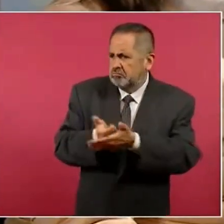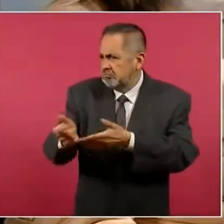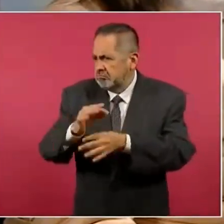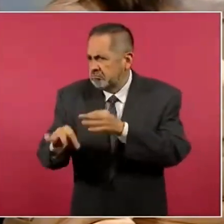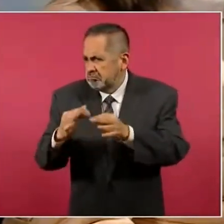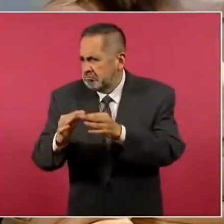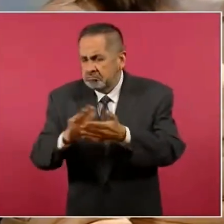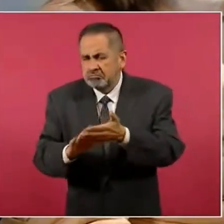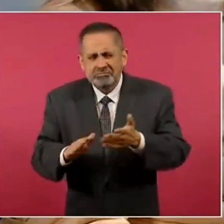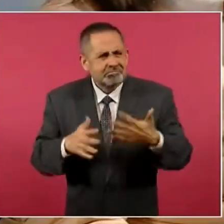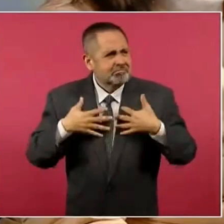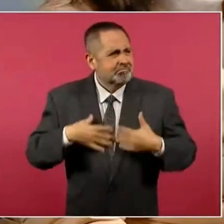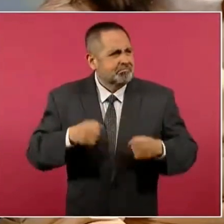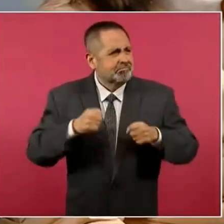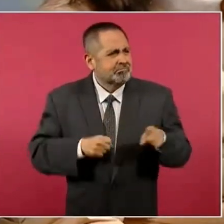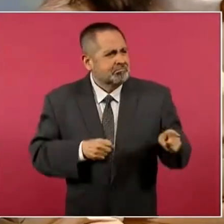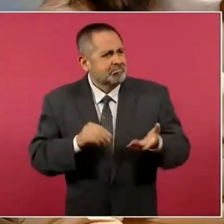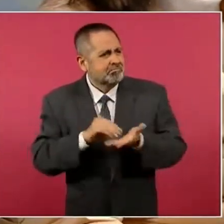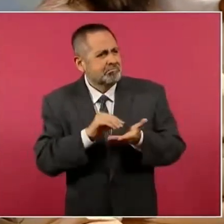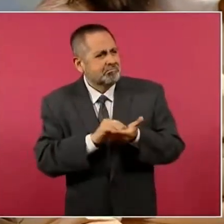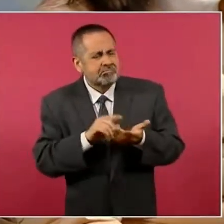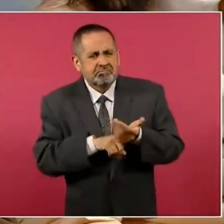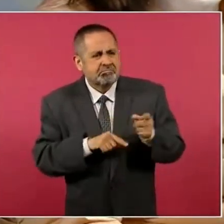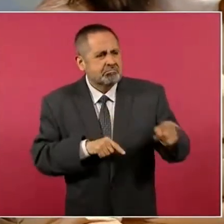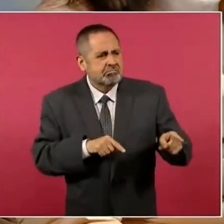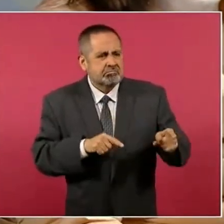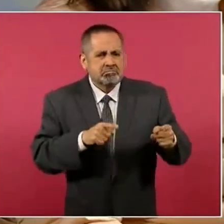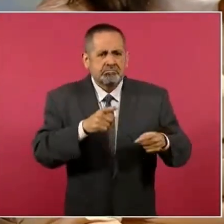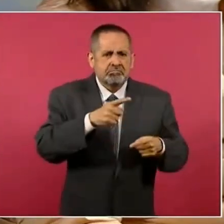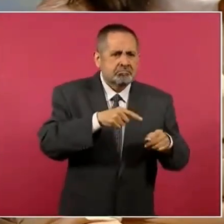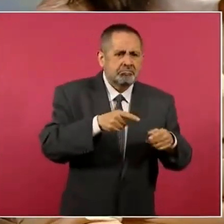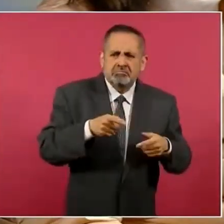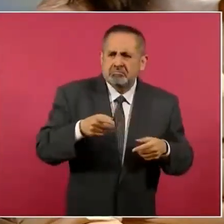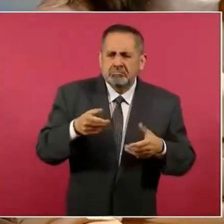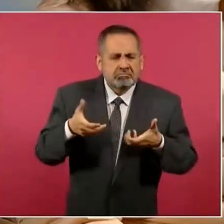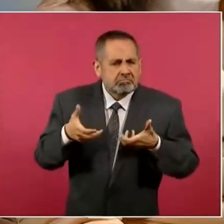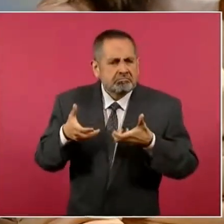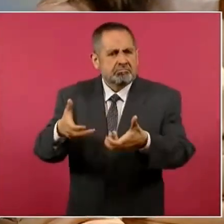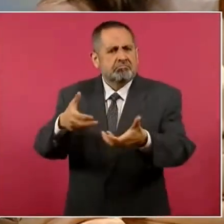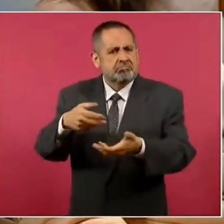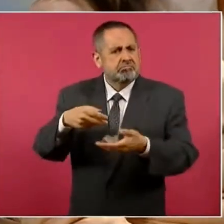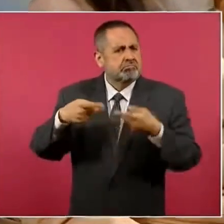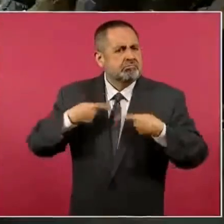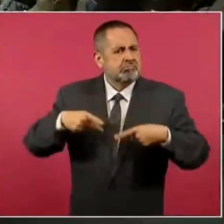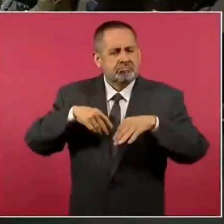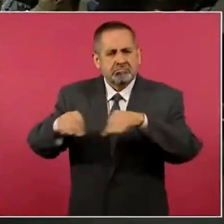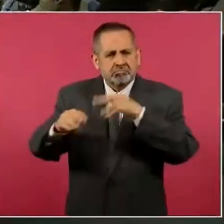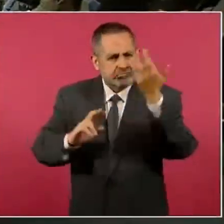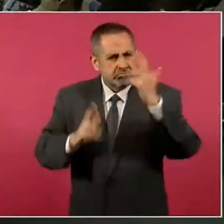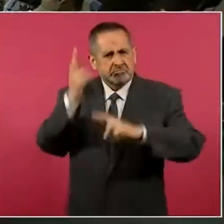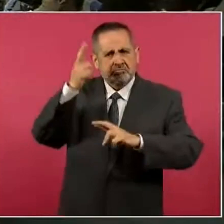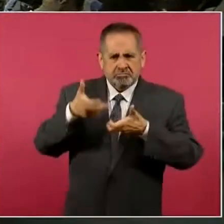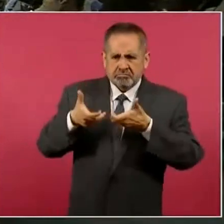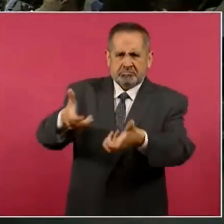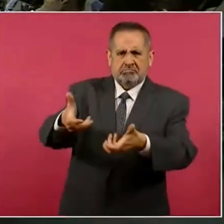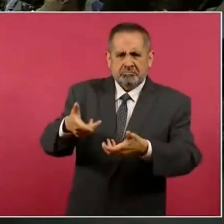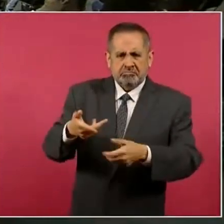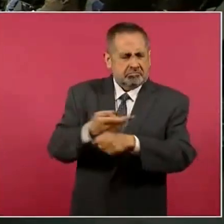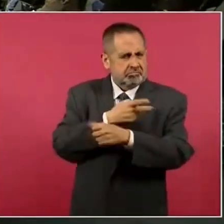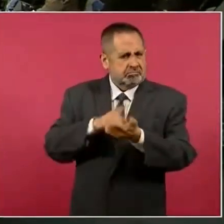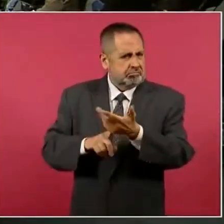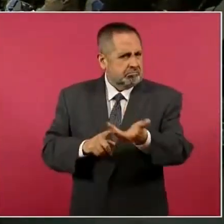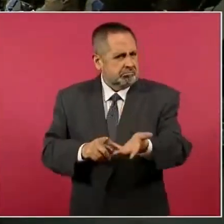pero no se entiende por qué se tiene a trabajadoras en la calle, en una huelga que